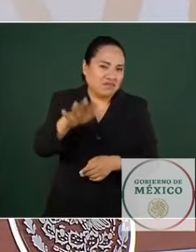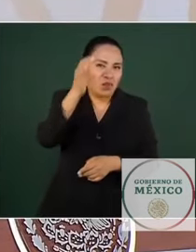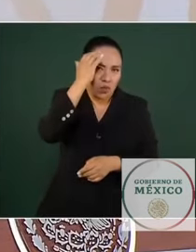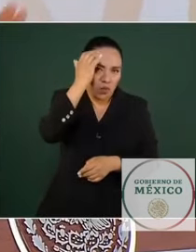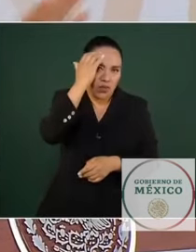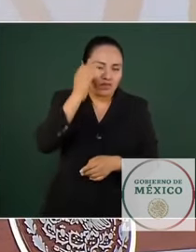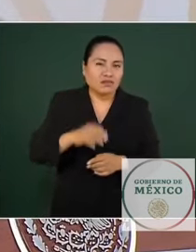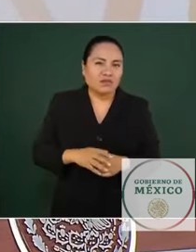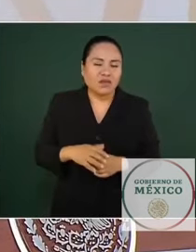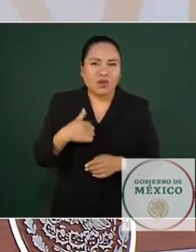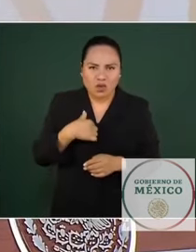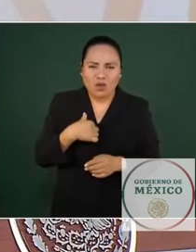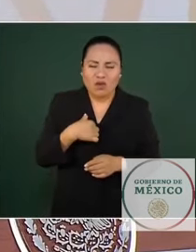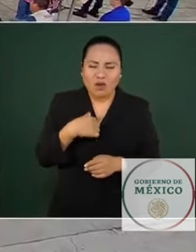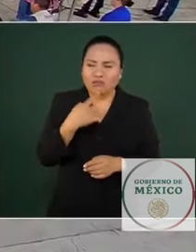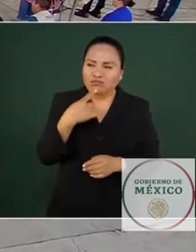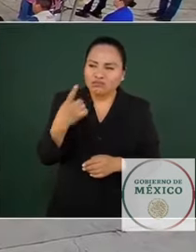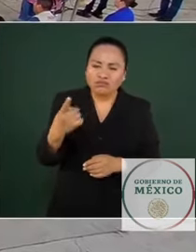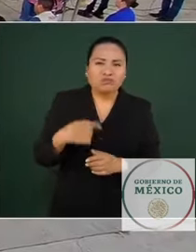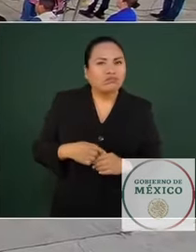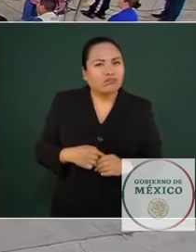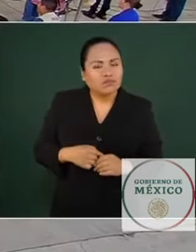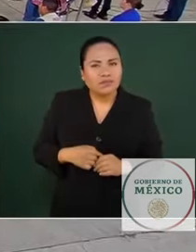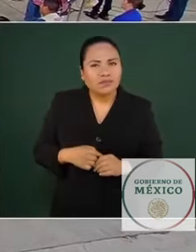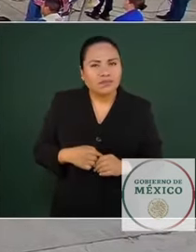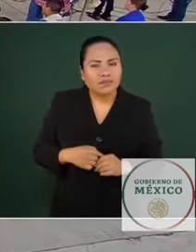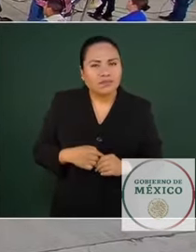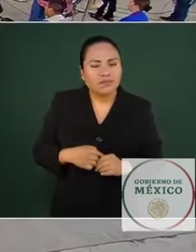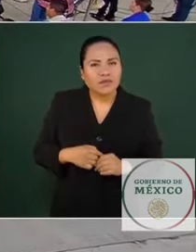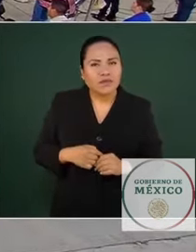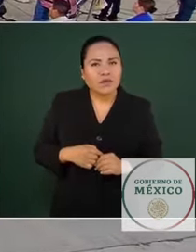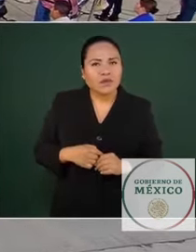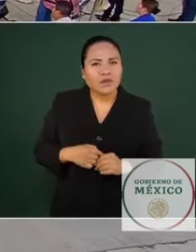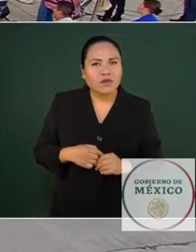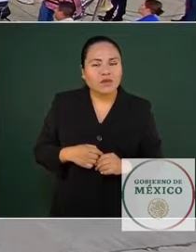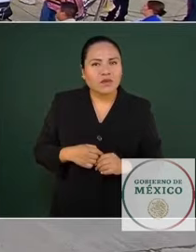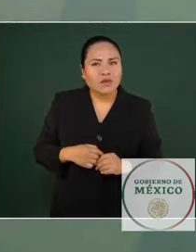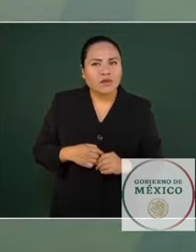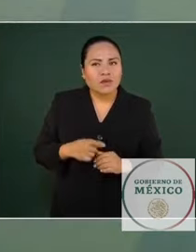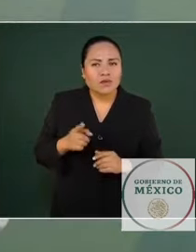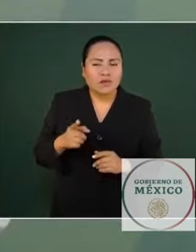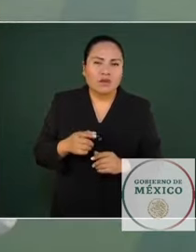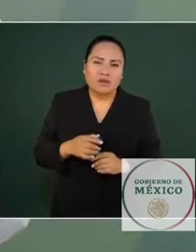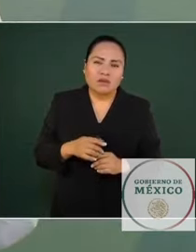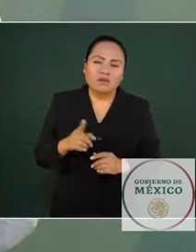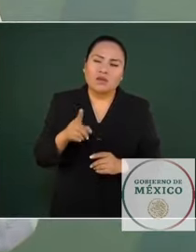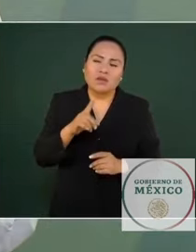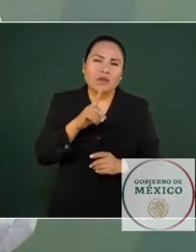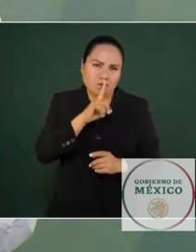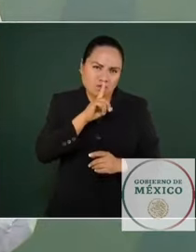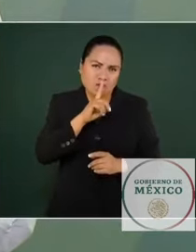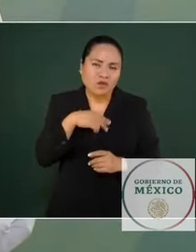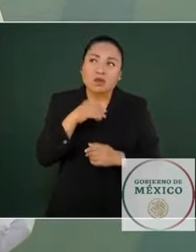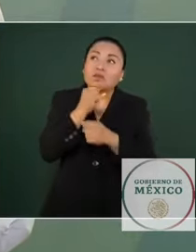Y les dije, con toda discreción,